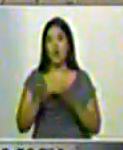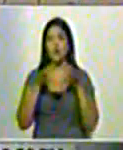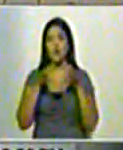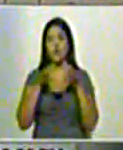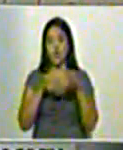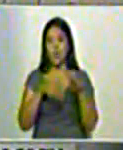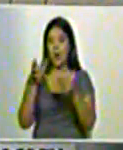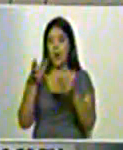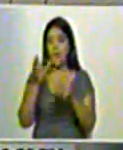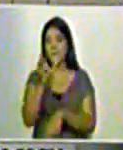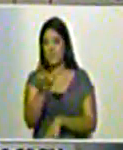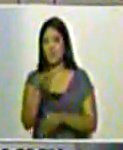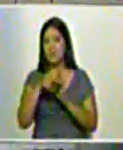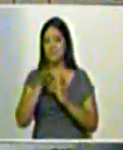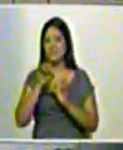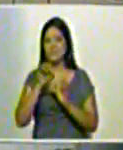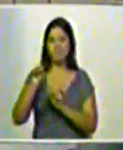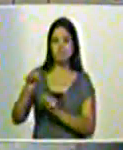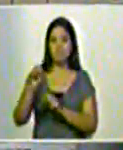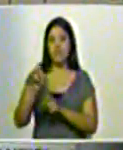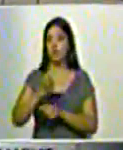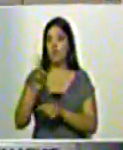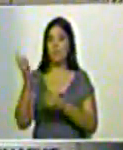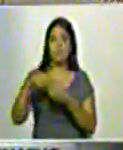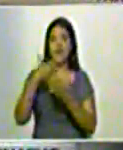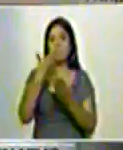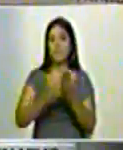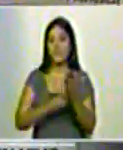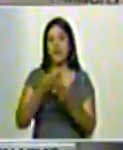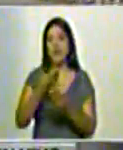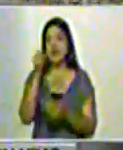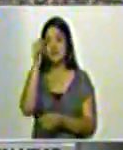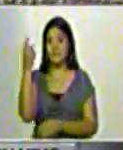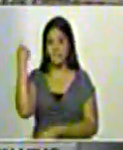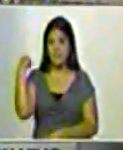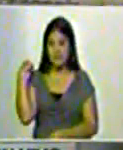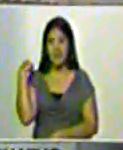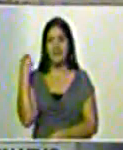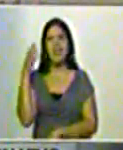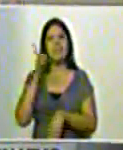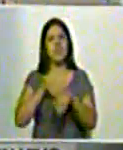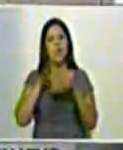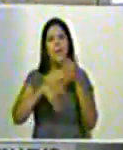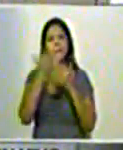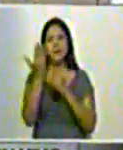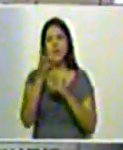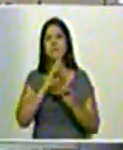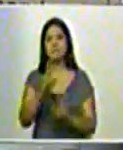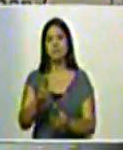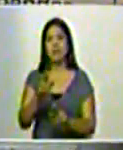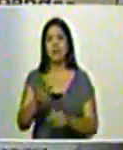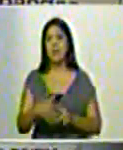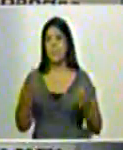armadas. PSU ratifica negativa del PSU de suscribir documentucho semana pasada. ¿A qué hora de madrugada anunciará el CNE resultados